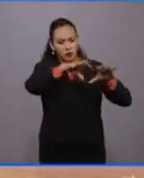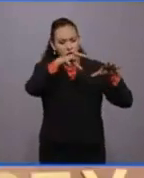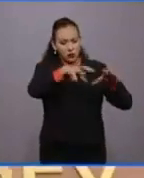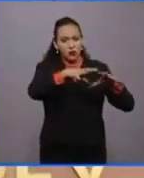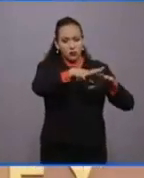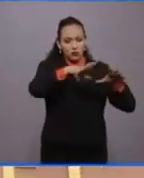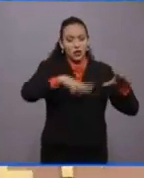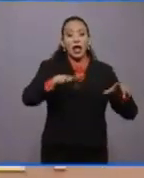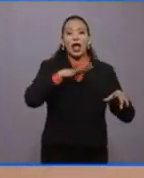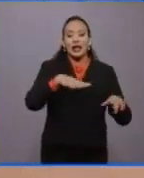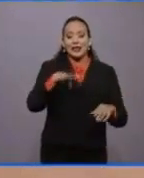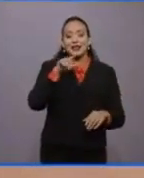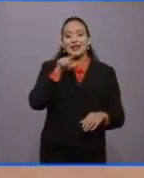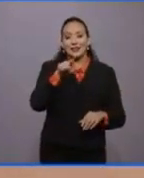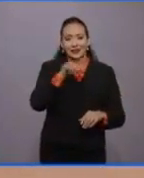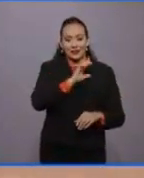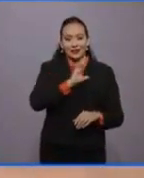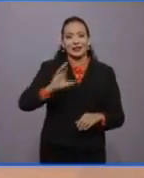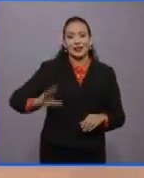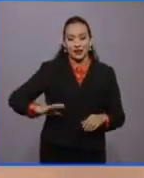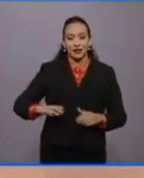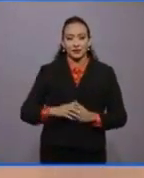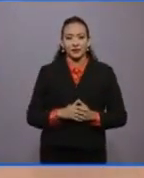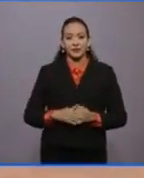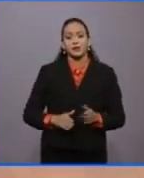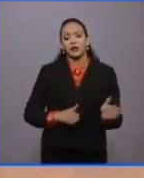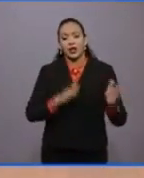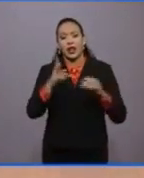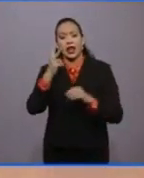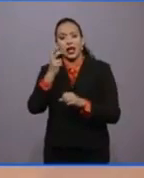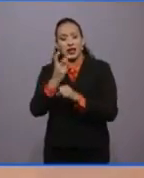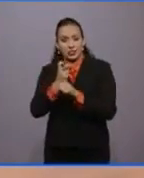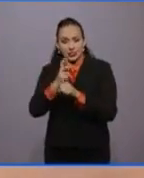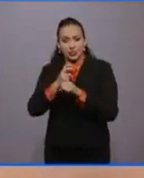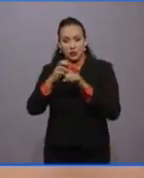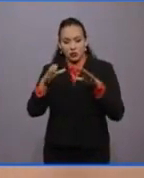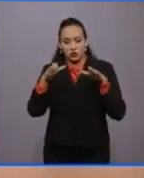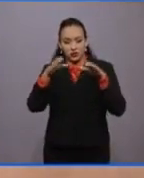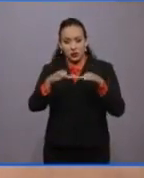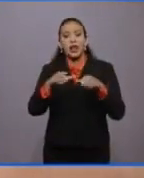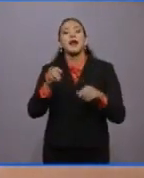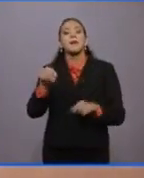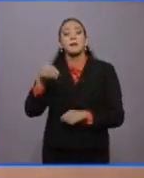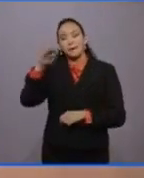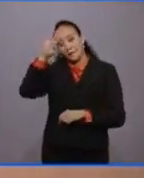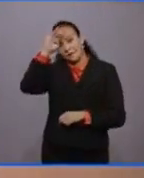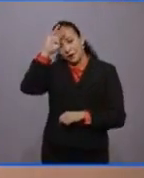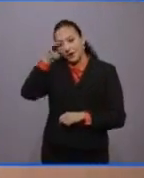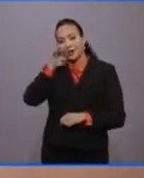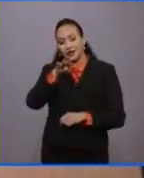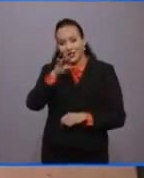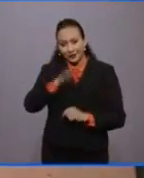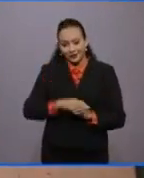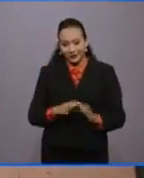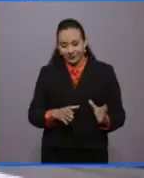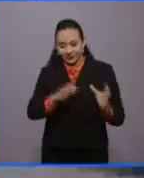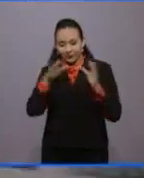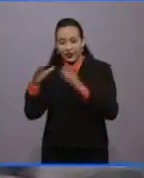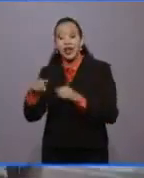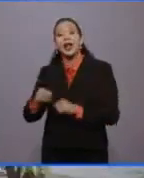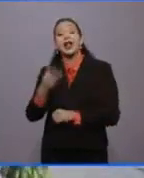se registraron 17 candidaturas. En la segunda circunscripción, con residencia en Monterrey, 19. En la